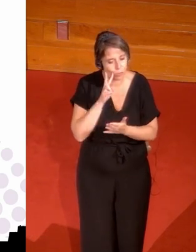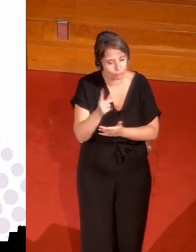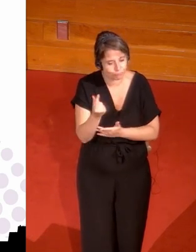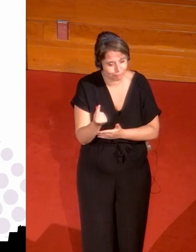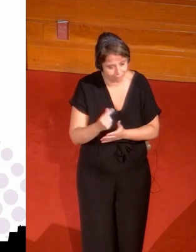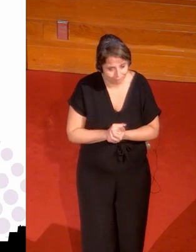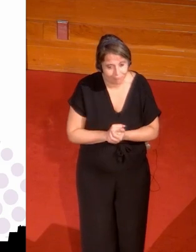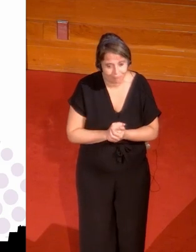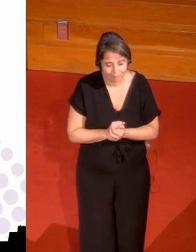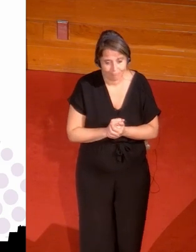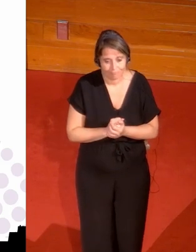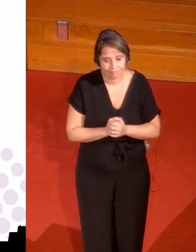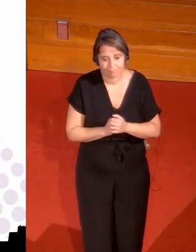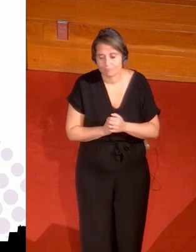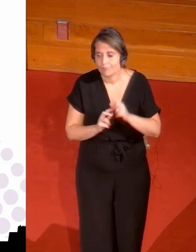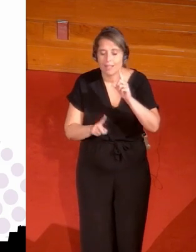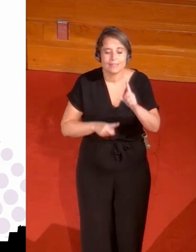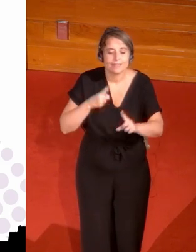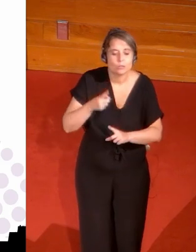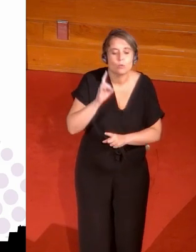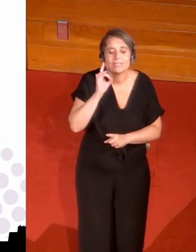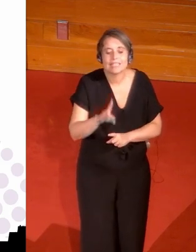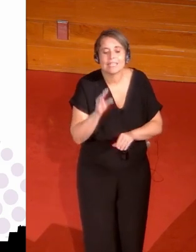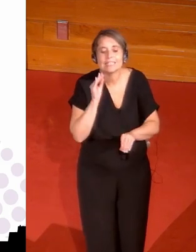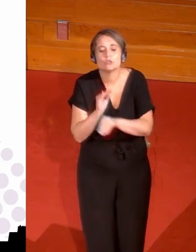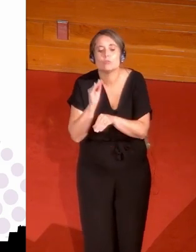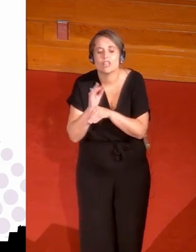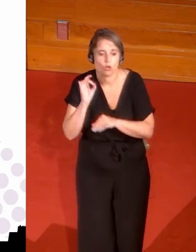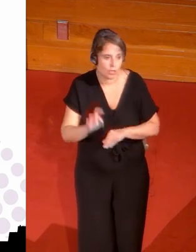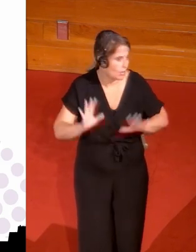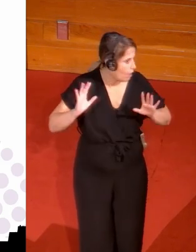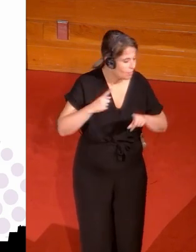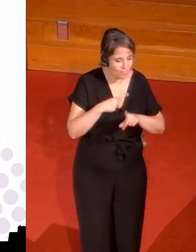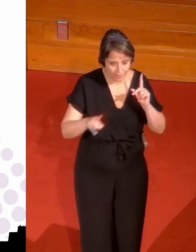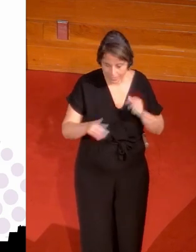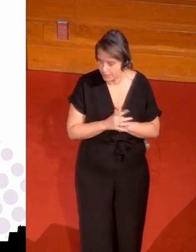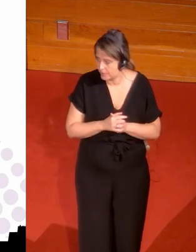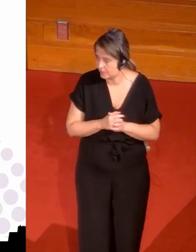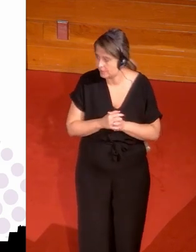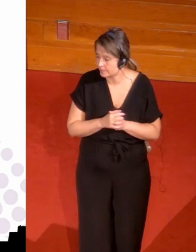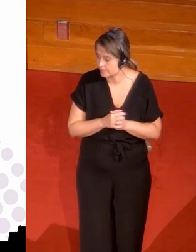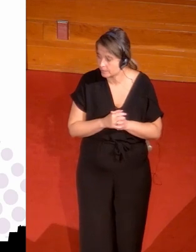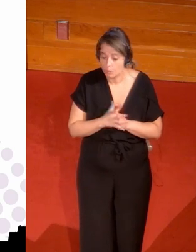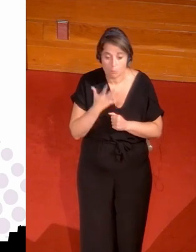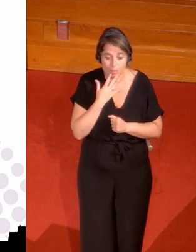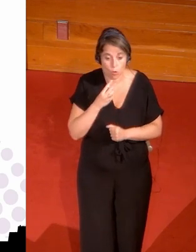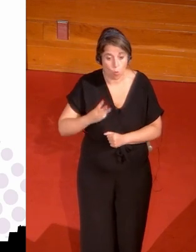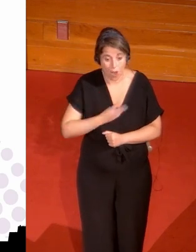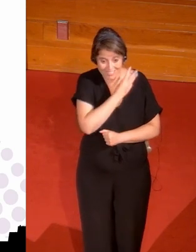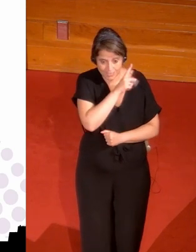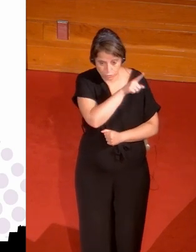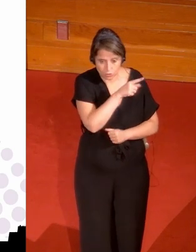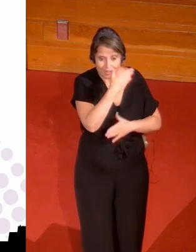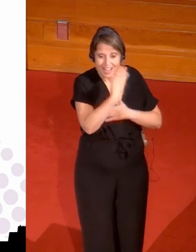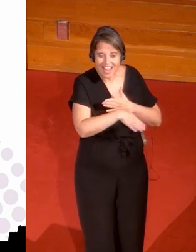e y luego ya viene quién está detrás de cada dinero pero es que hay mira en en Washington hay una